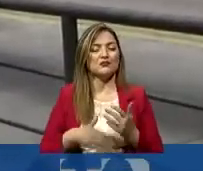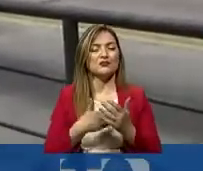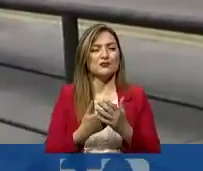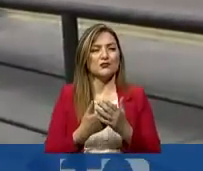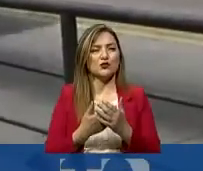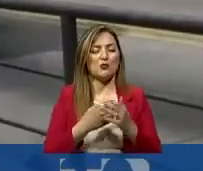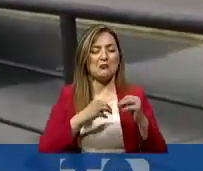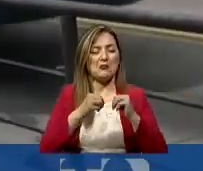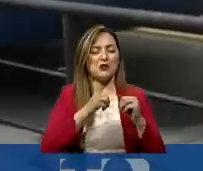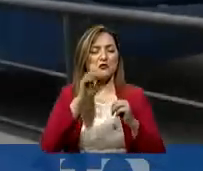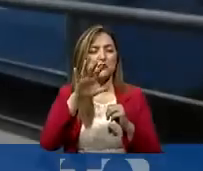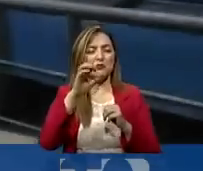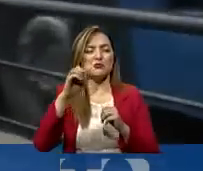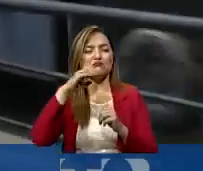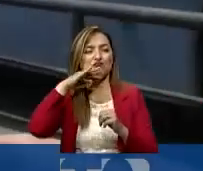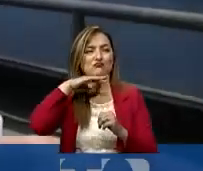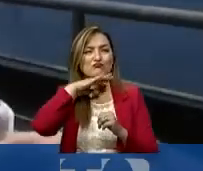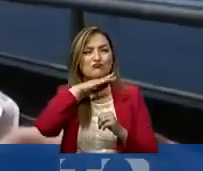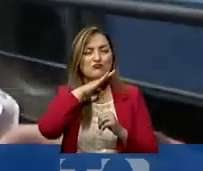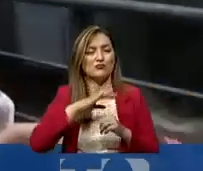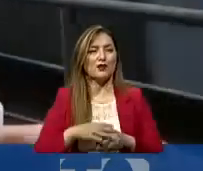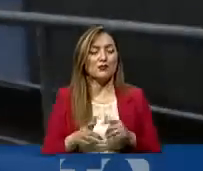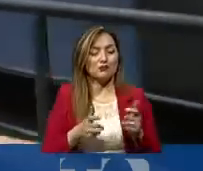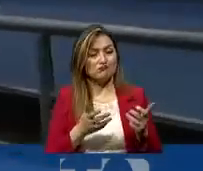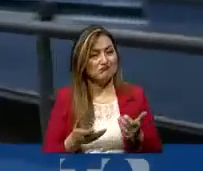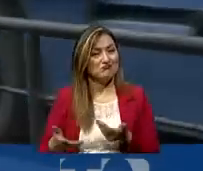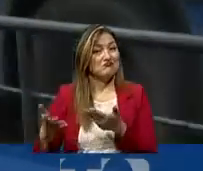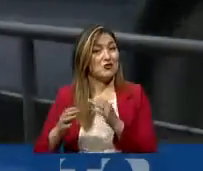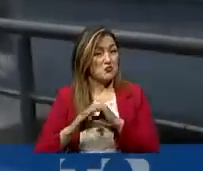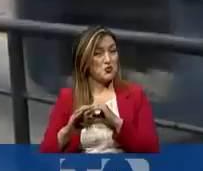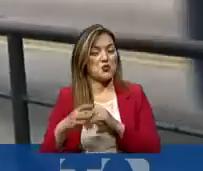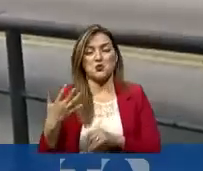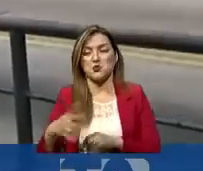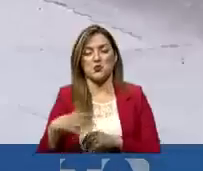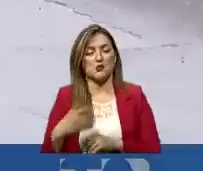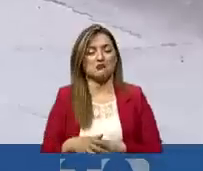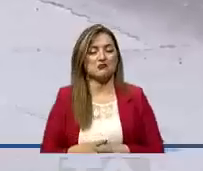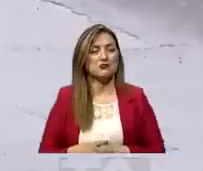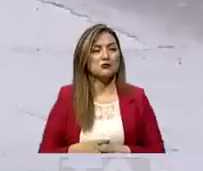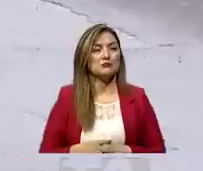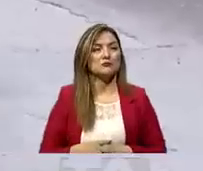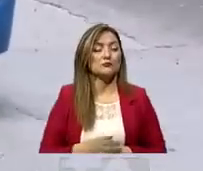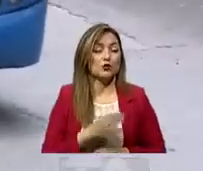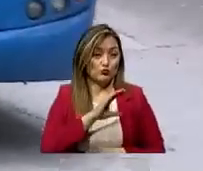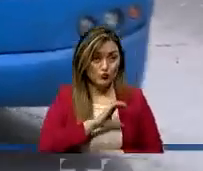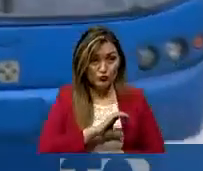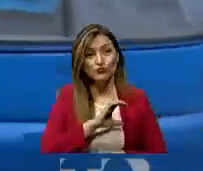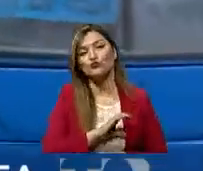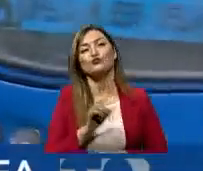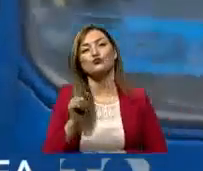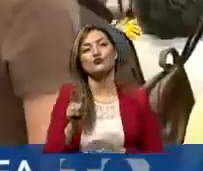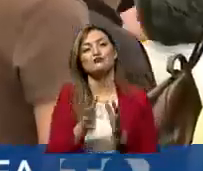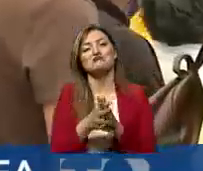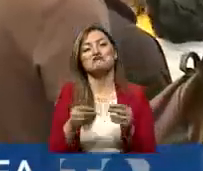muy sucios. La gente es muy amable al recibir, pero en los buses sí hay que hablar un poquito. El municipio por el momento no tiene